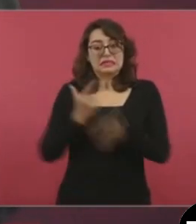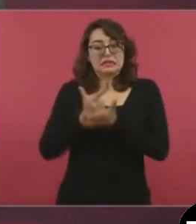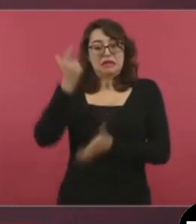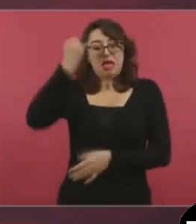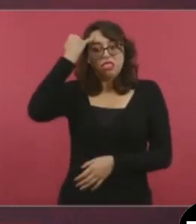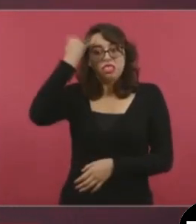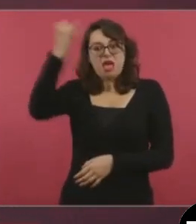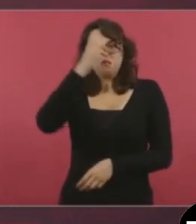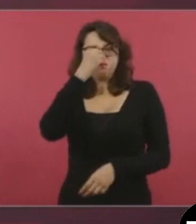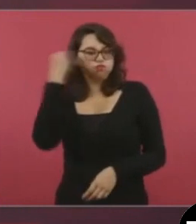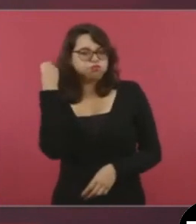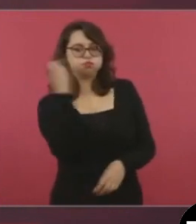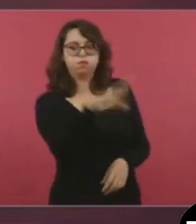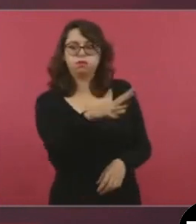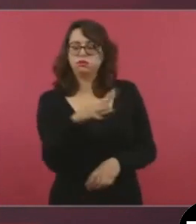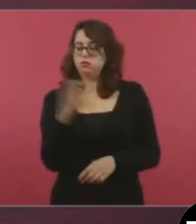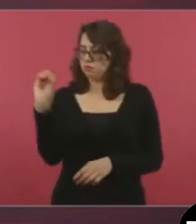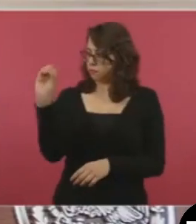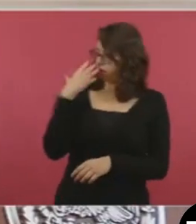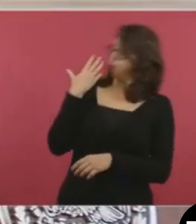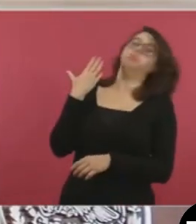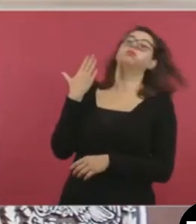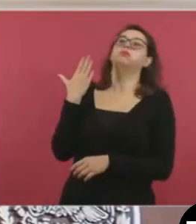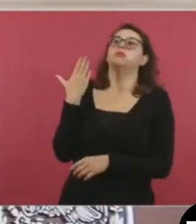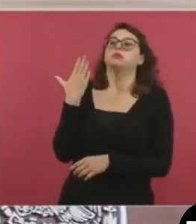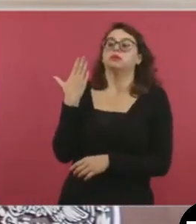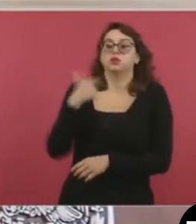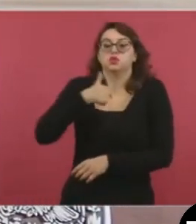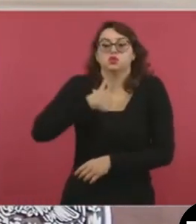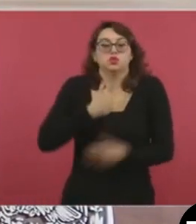¿a qué tribunal acudo yo?